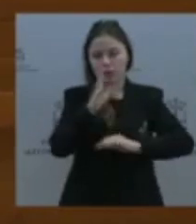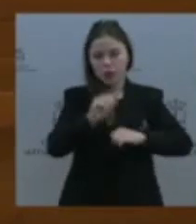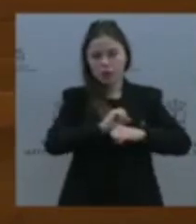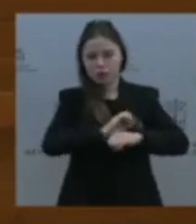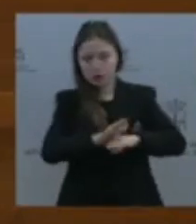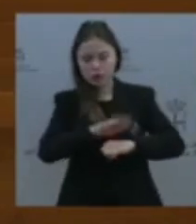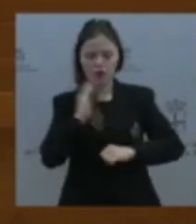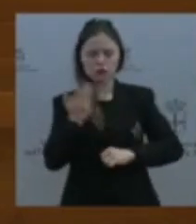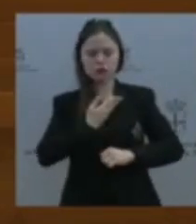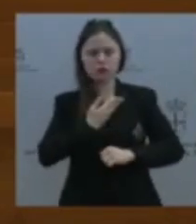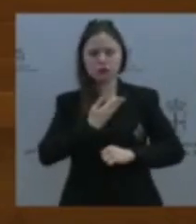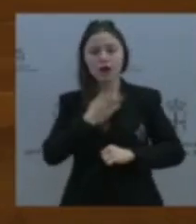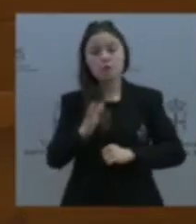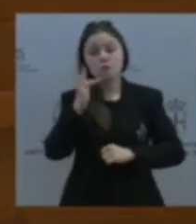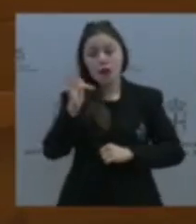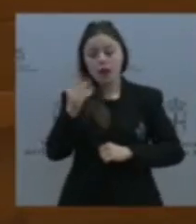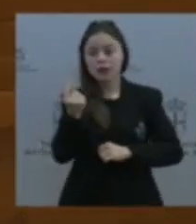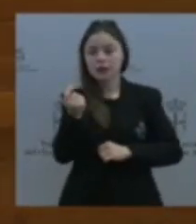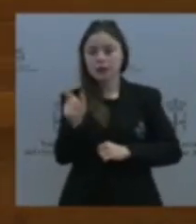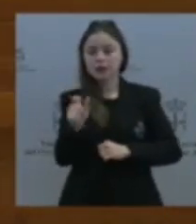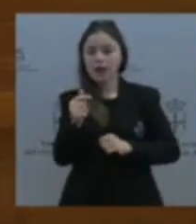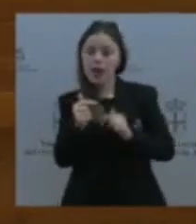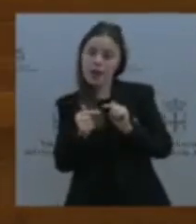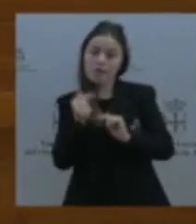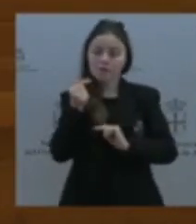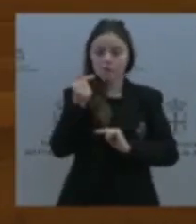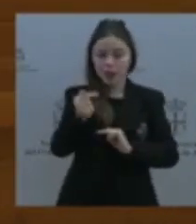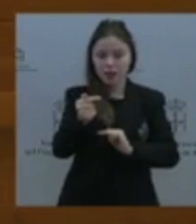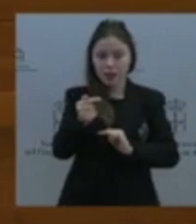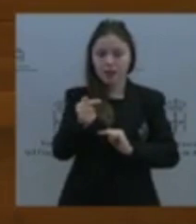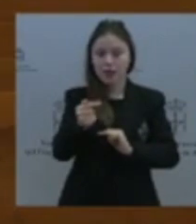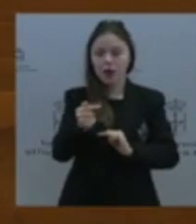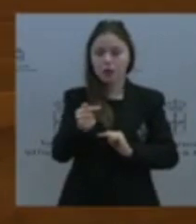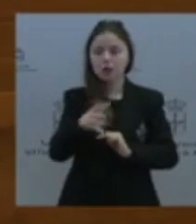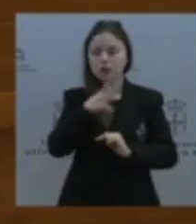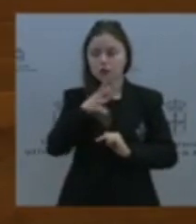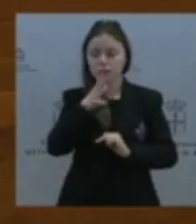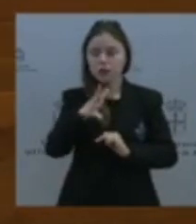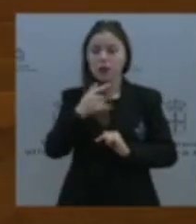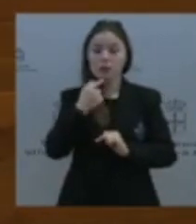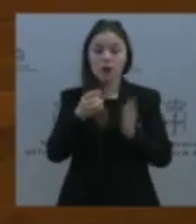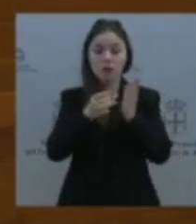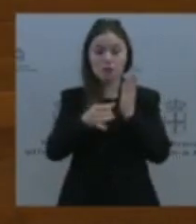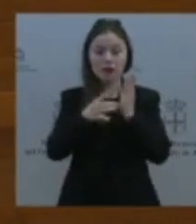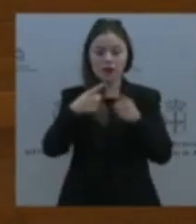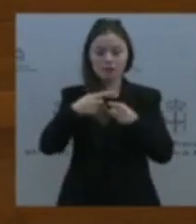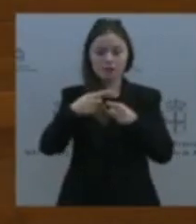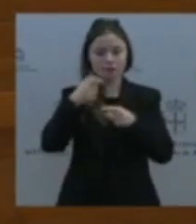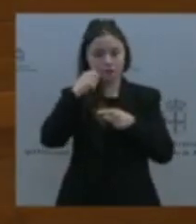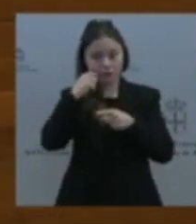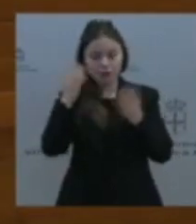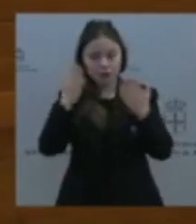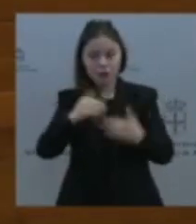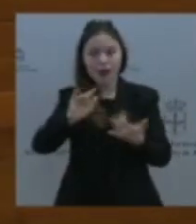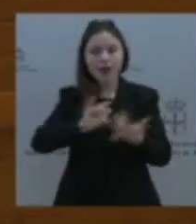el alza de precios causada por la escasez de materias primas y la crisis energética derivada de la guerra